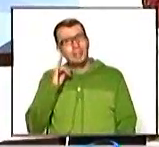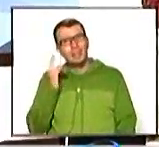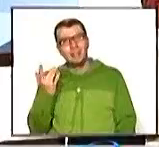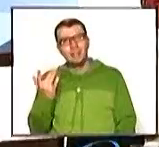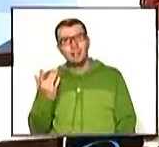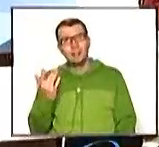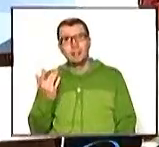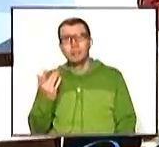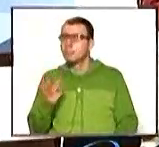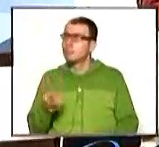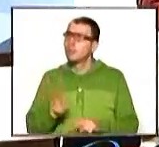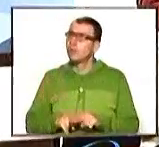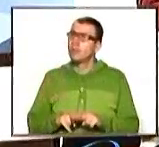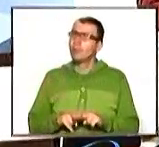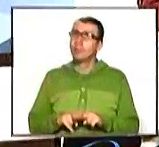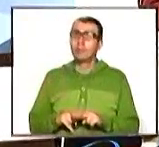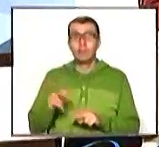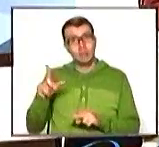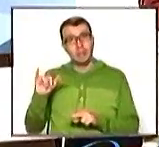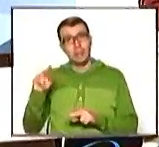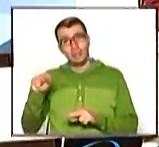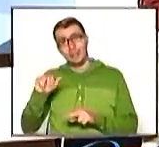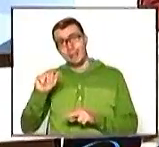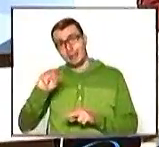leche de almendras? ¿La linaza y leche de almendra?